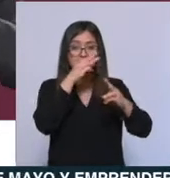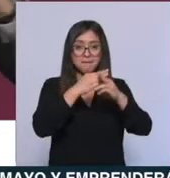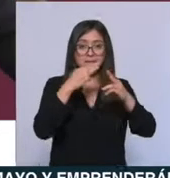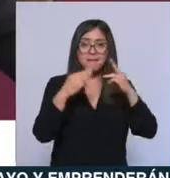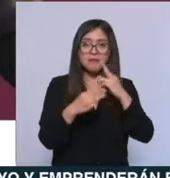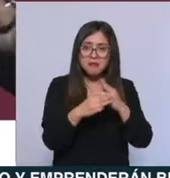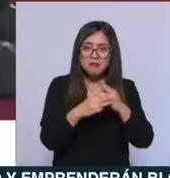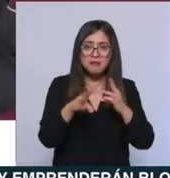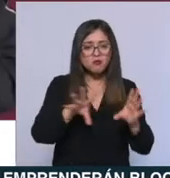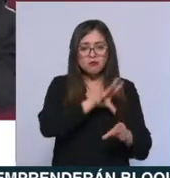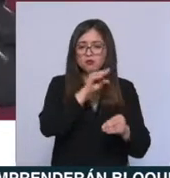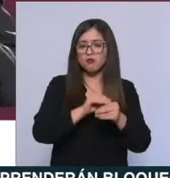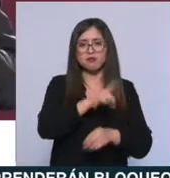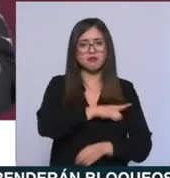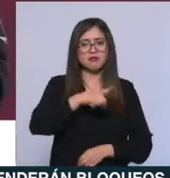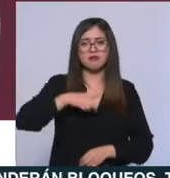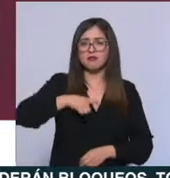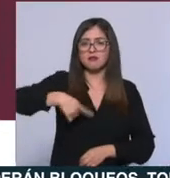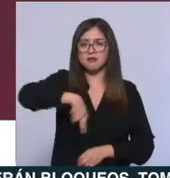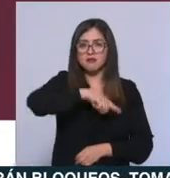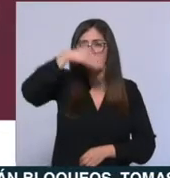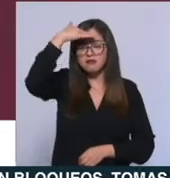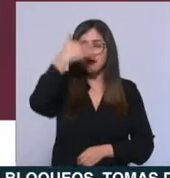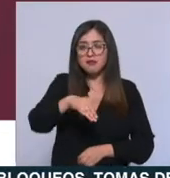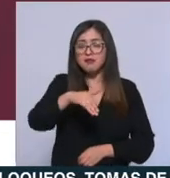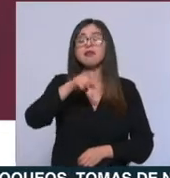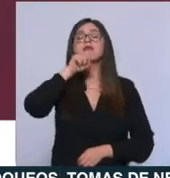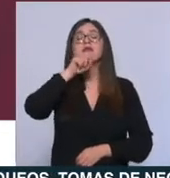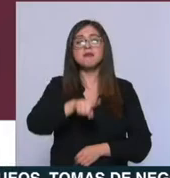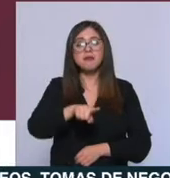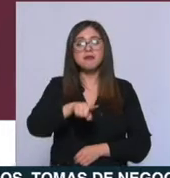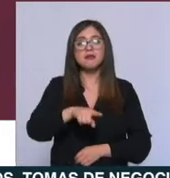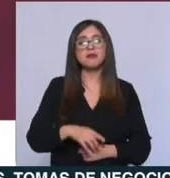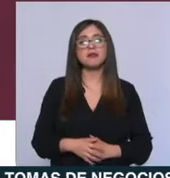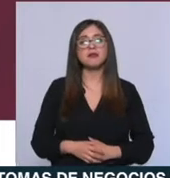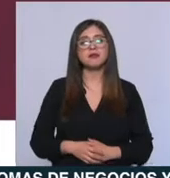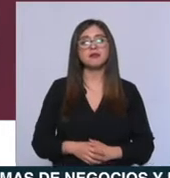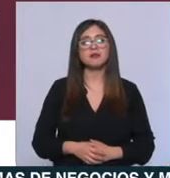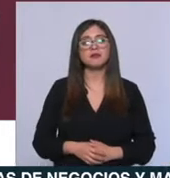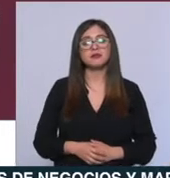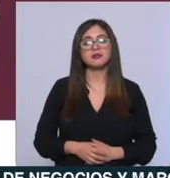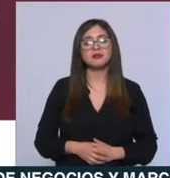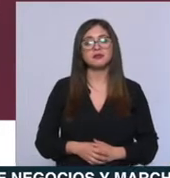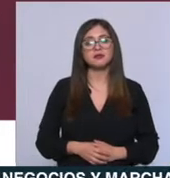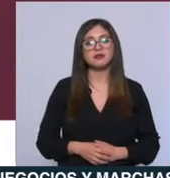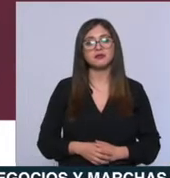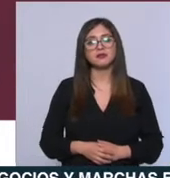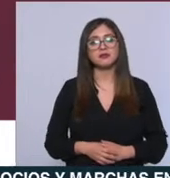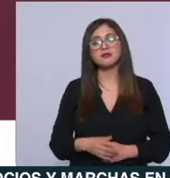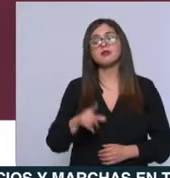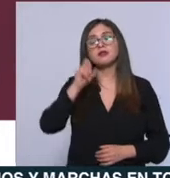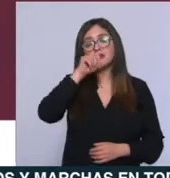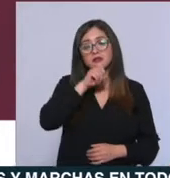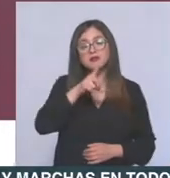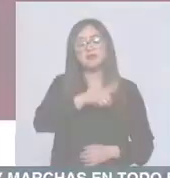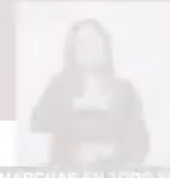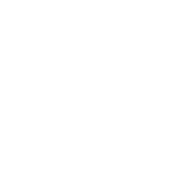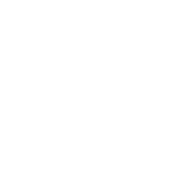y, desde luego, de avanzada en lo